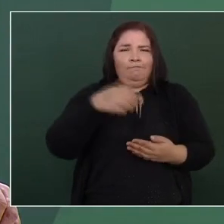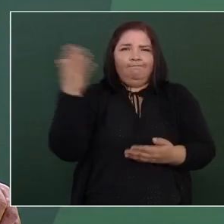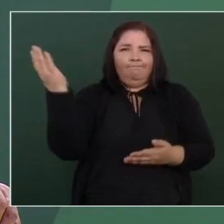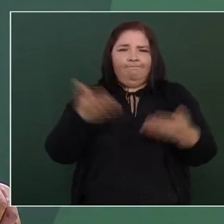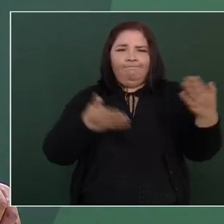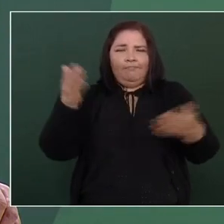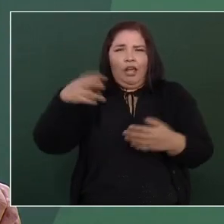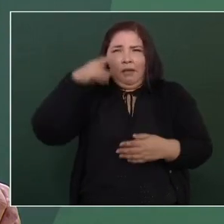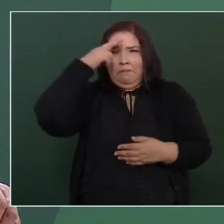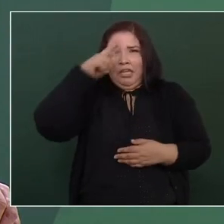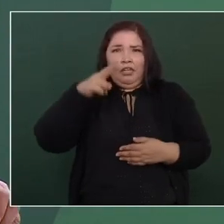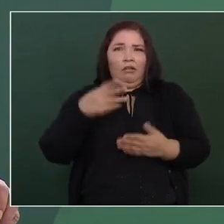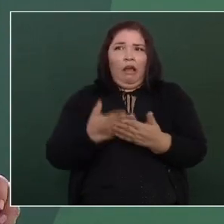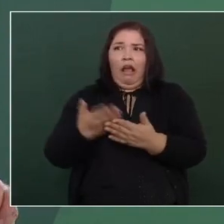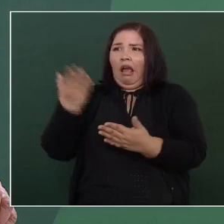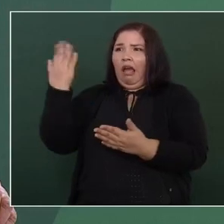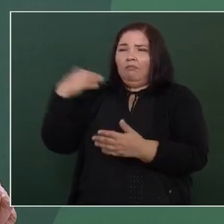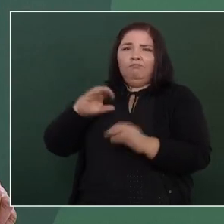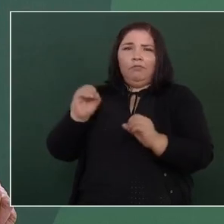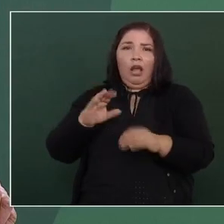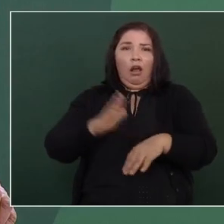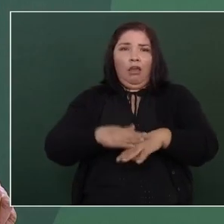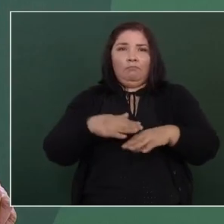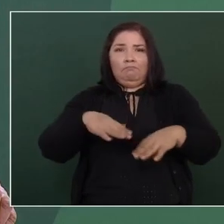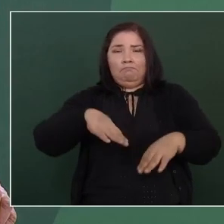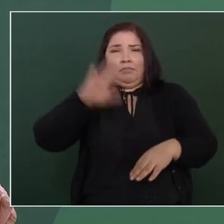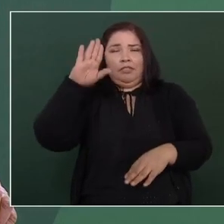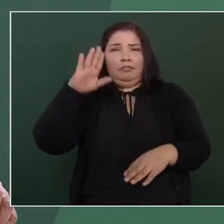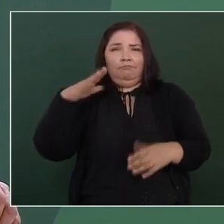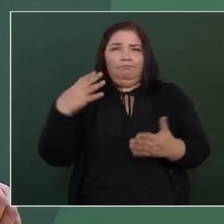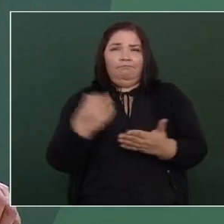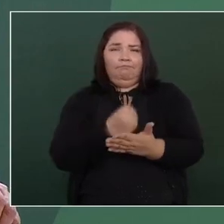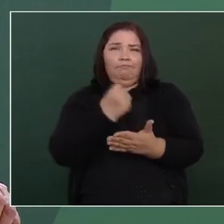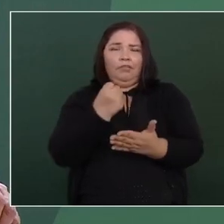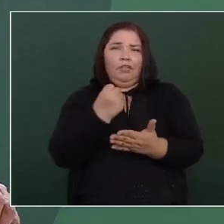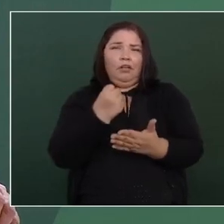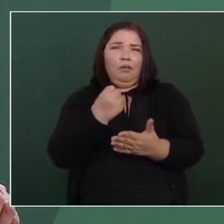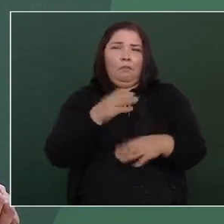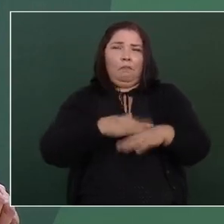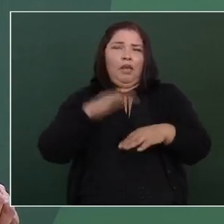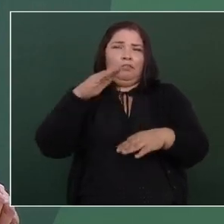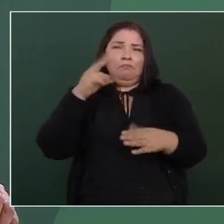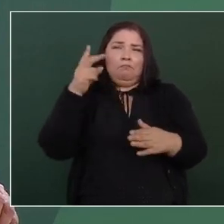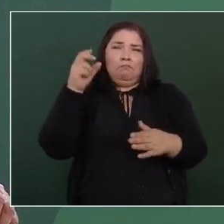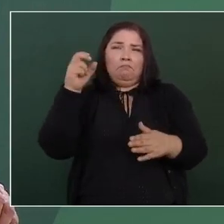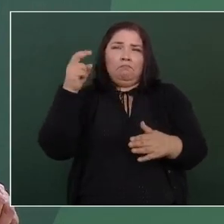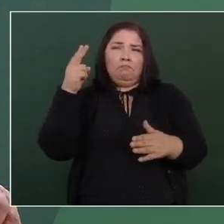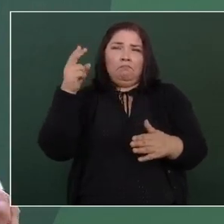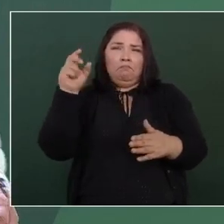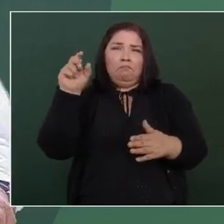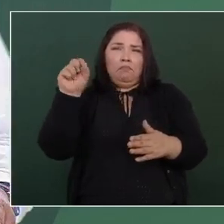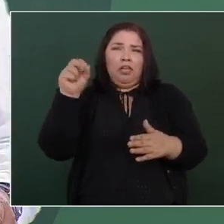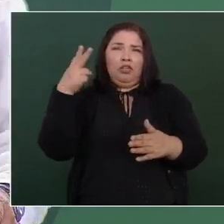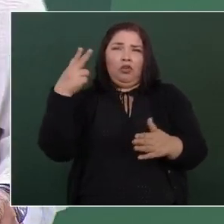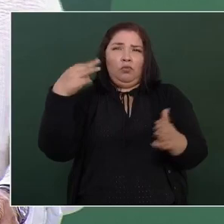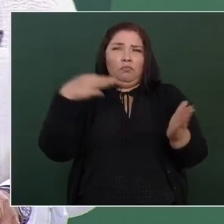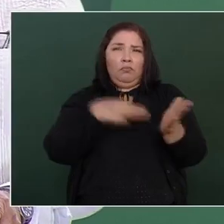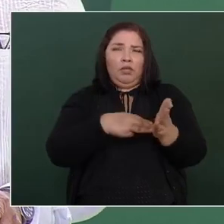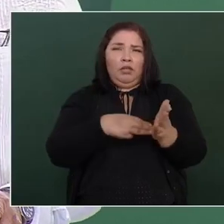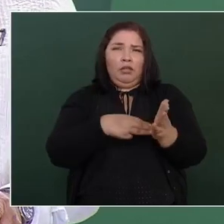extranjera, como nunca, récord, hay más de 22 mil